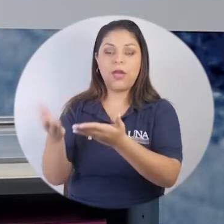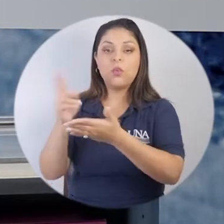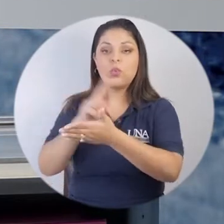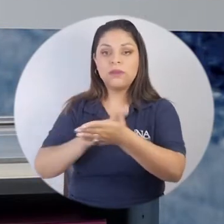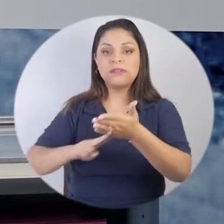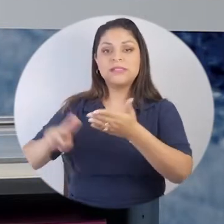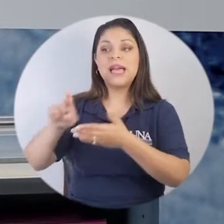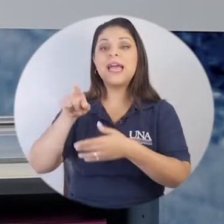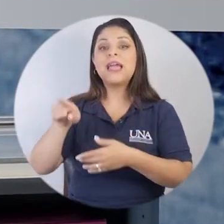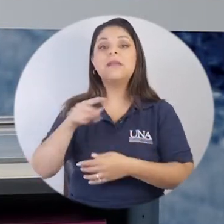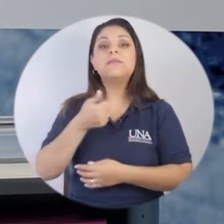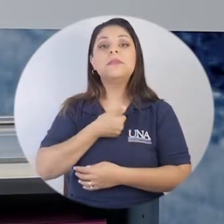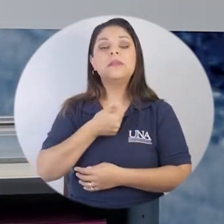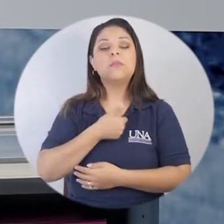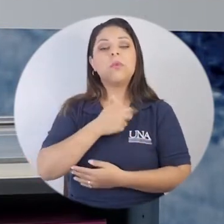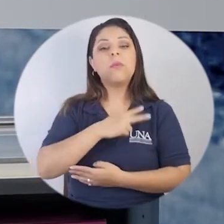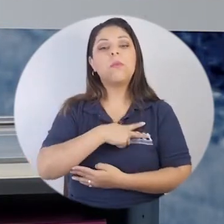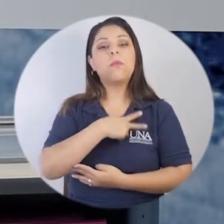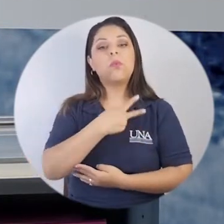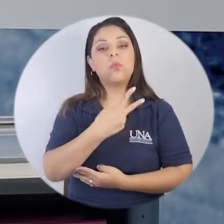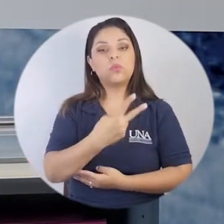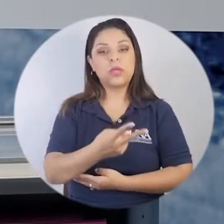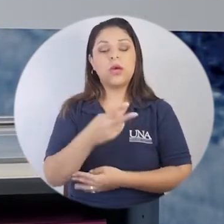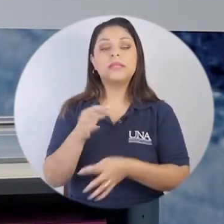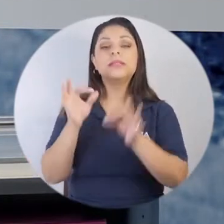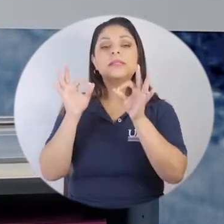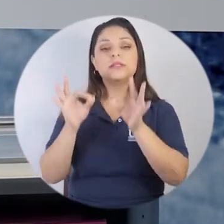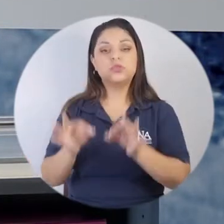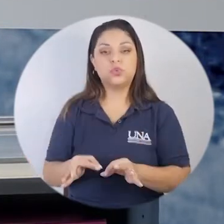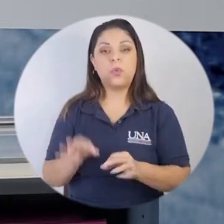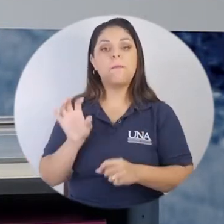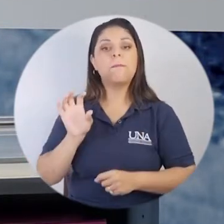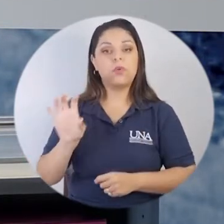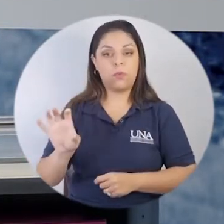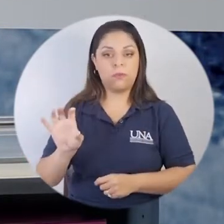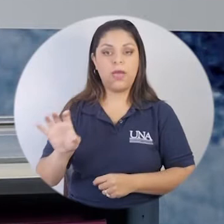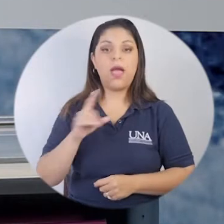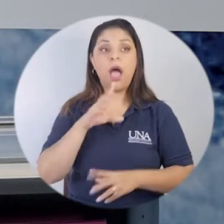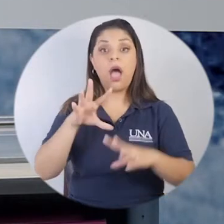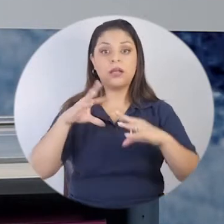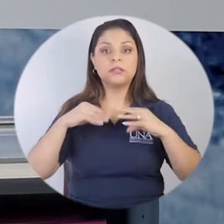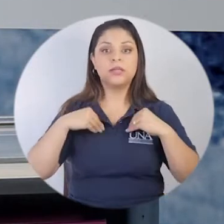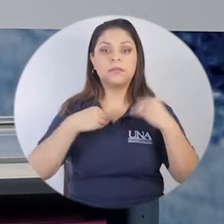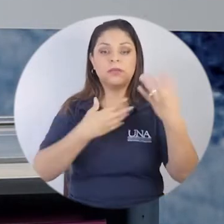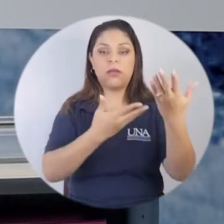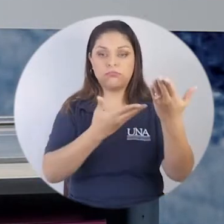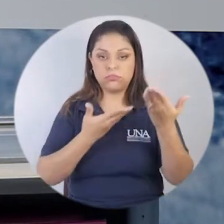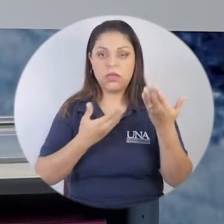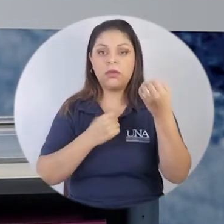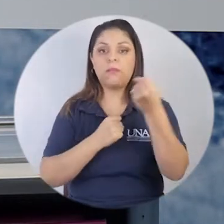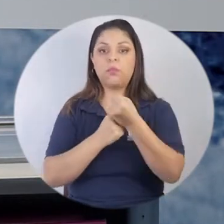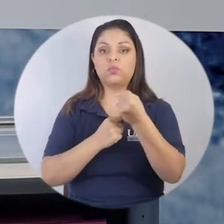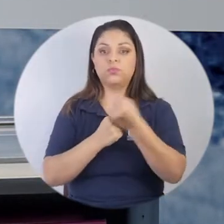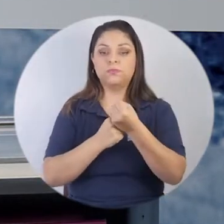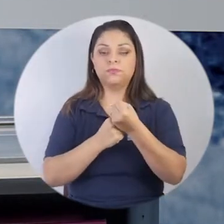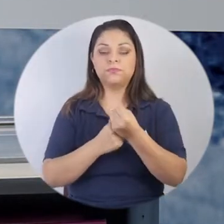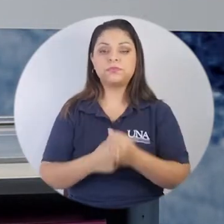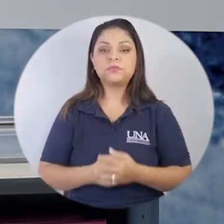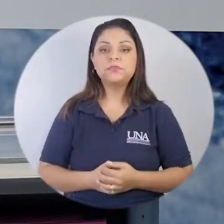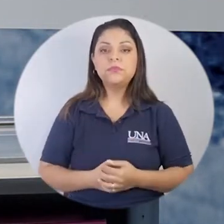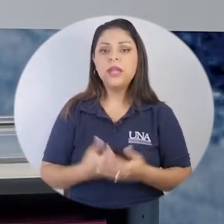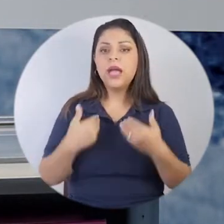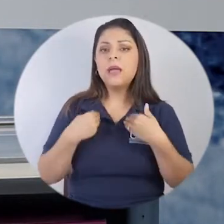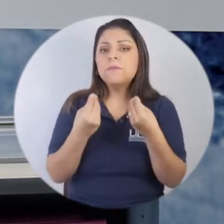dan en las universidades. Tiene que ser un acto voluntario, ¿verdad? Y por decisión propia que reciban esos apoyos y esa ayuda que